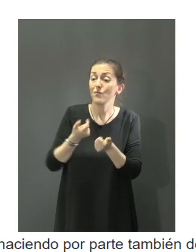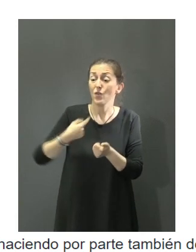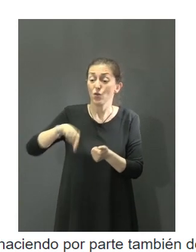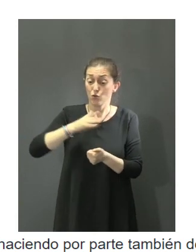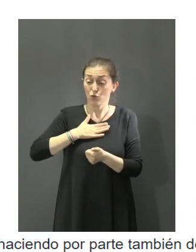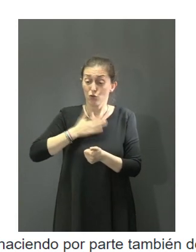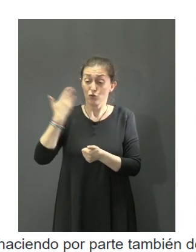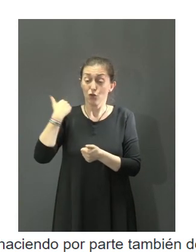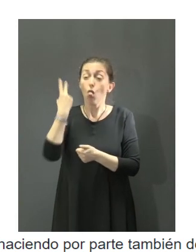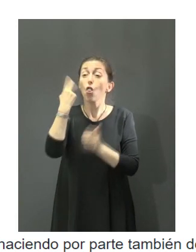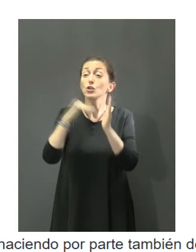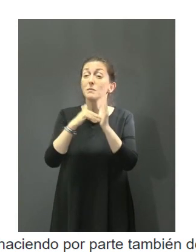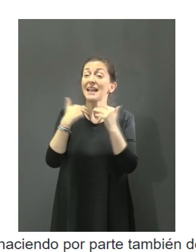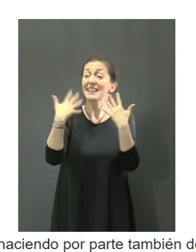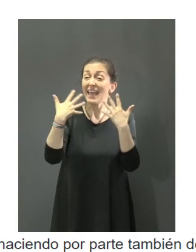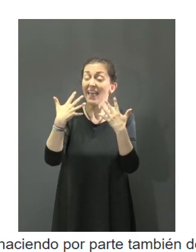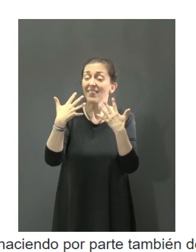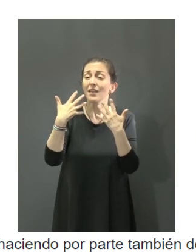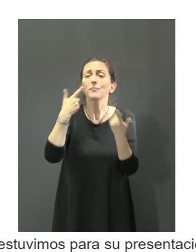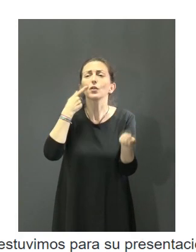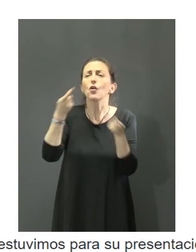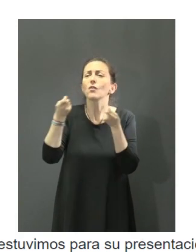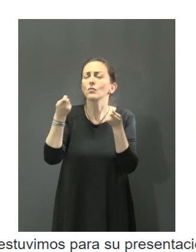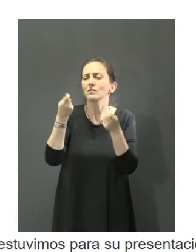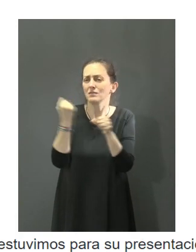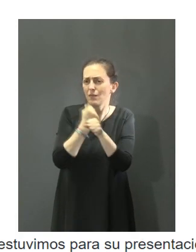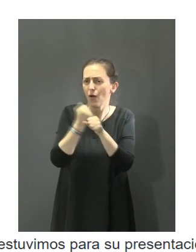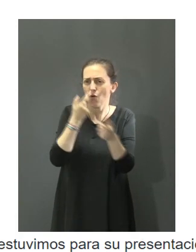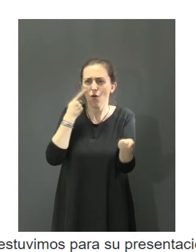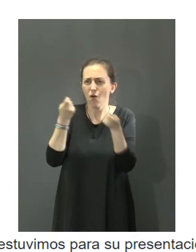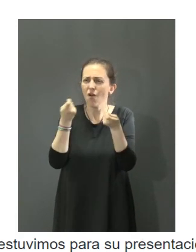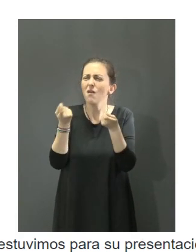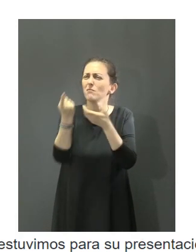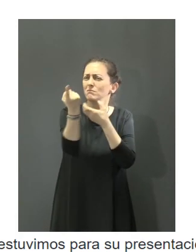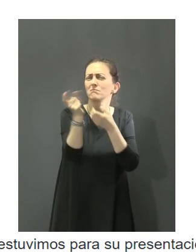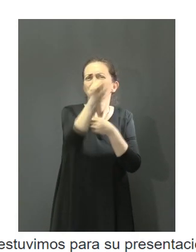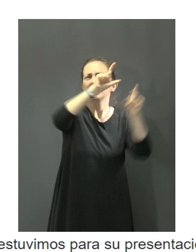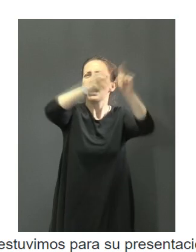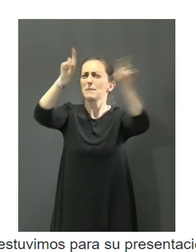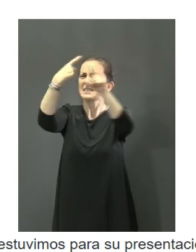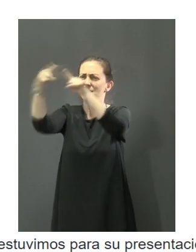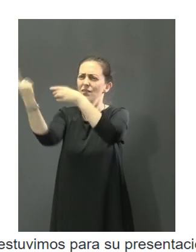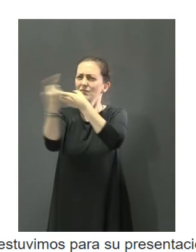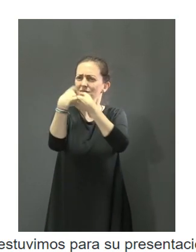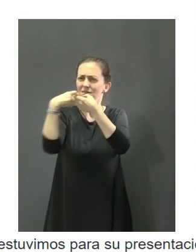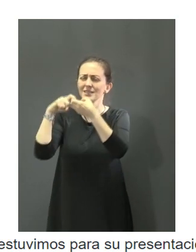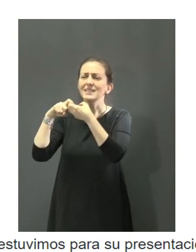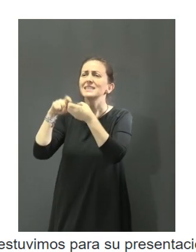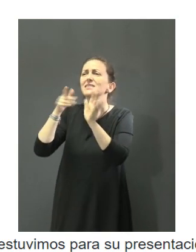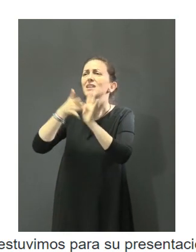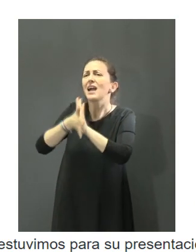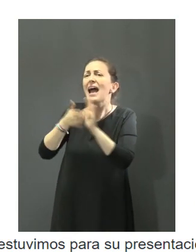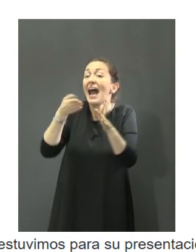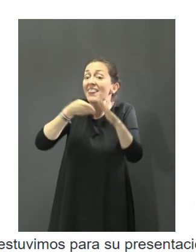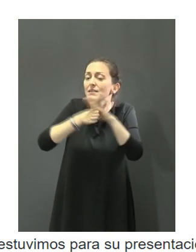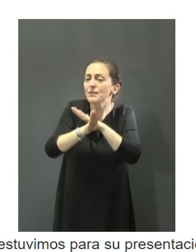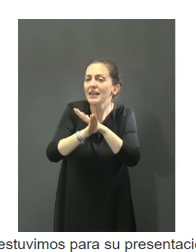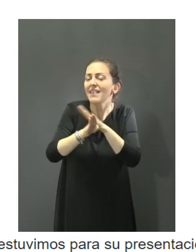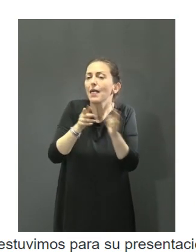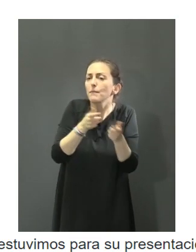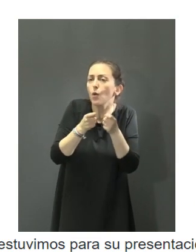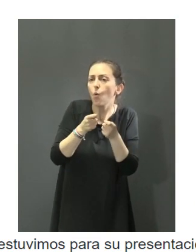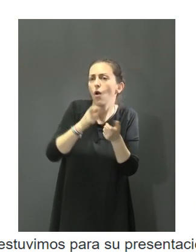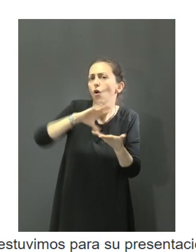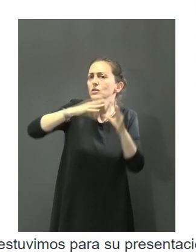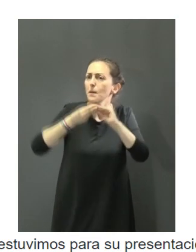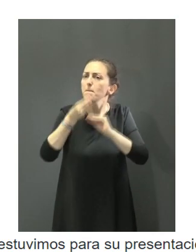el año 2010 coordinamos un trabajo en el que participaron también muchas entidades sobre buenas prácticas de accesibilidad en